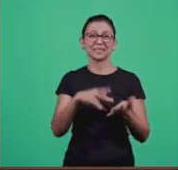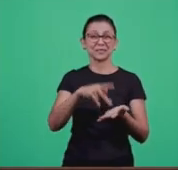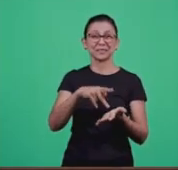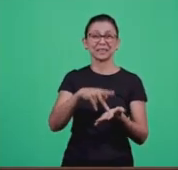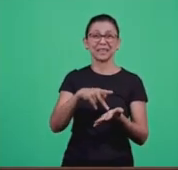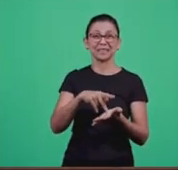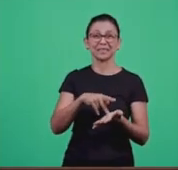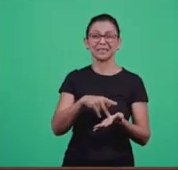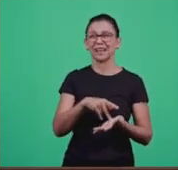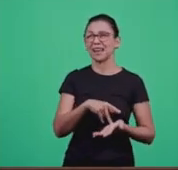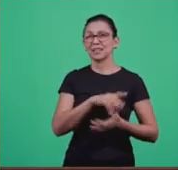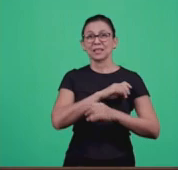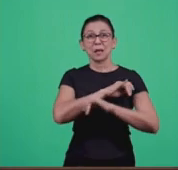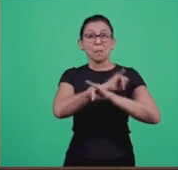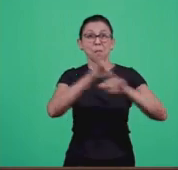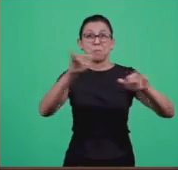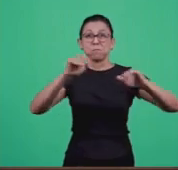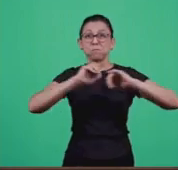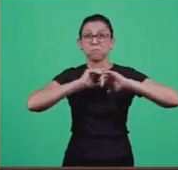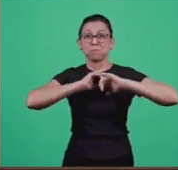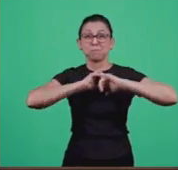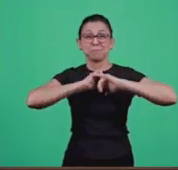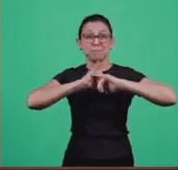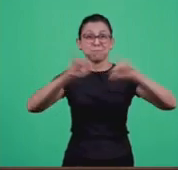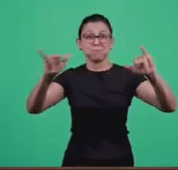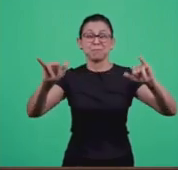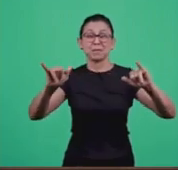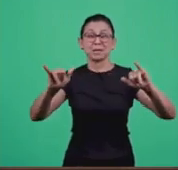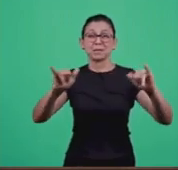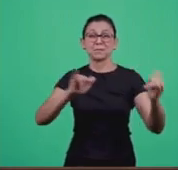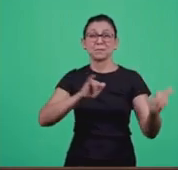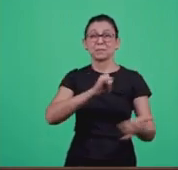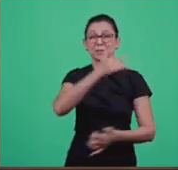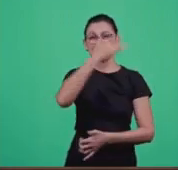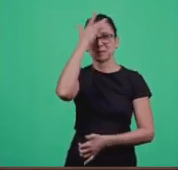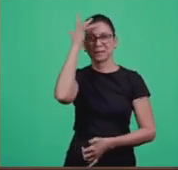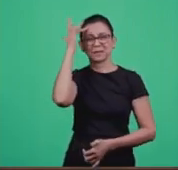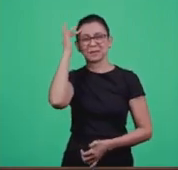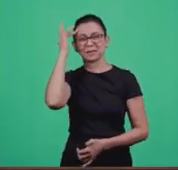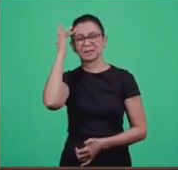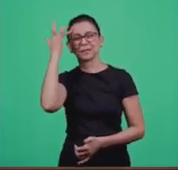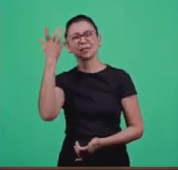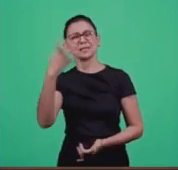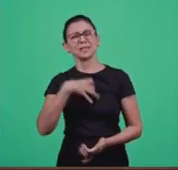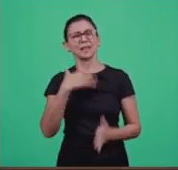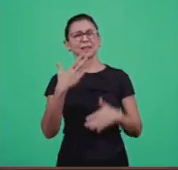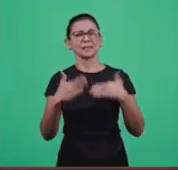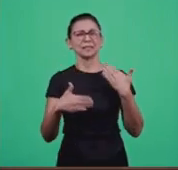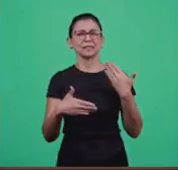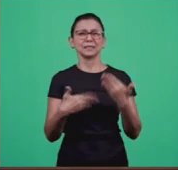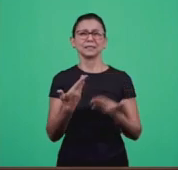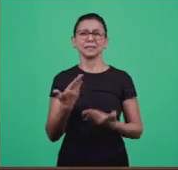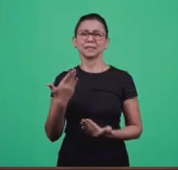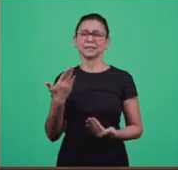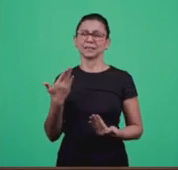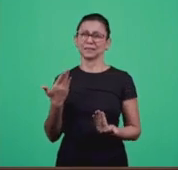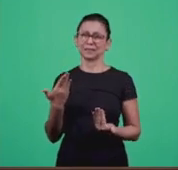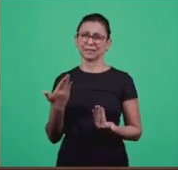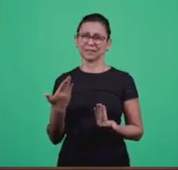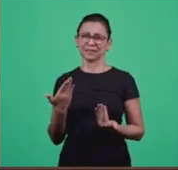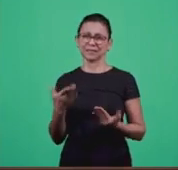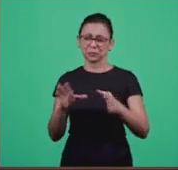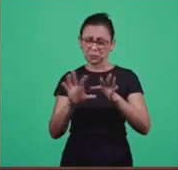nosotros recibimos una bendición del Señor, nosotros también queremos contar a todos la alegría del Señor, de la salvación, de